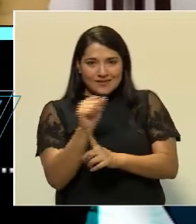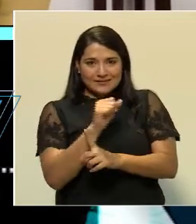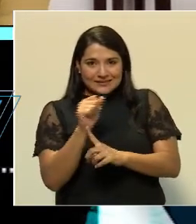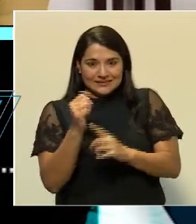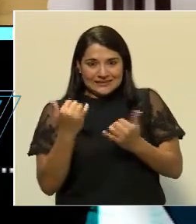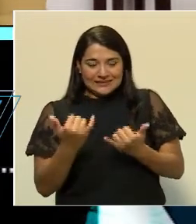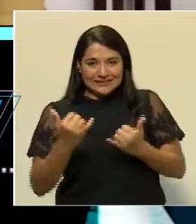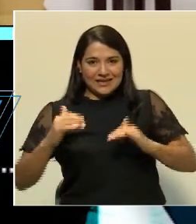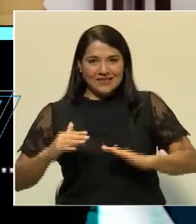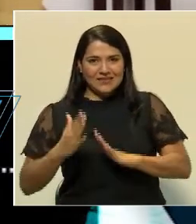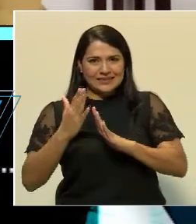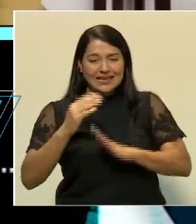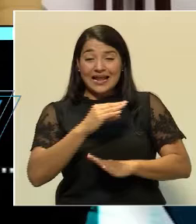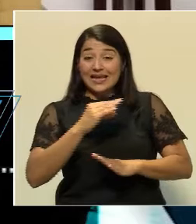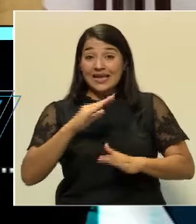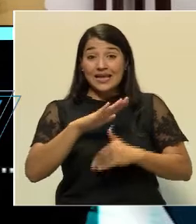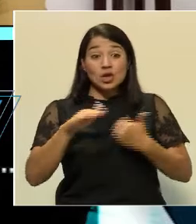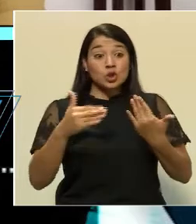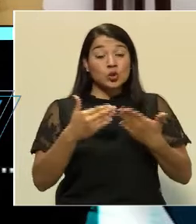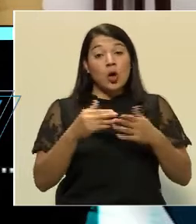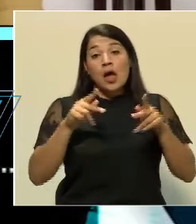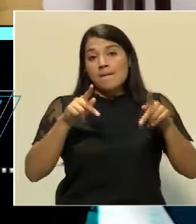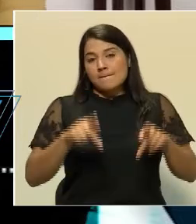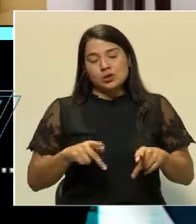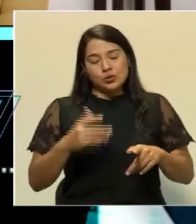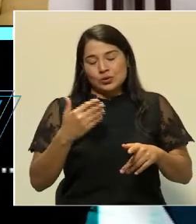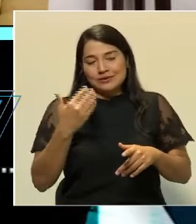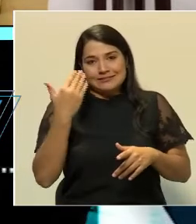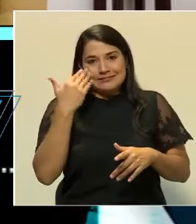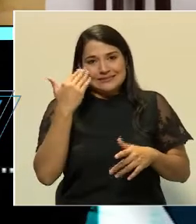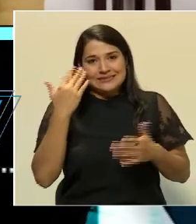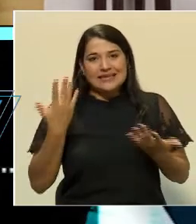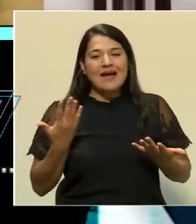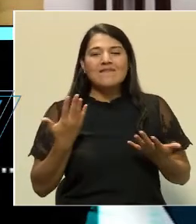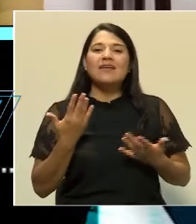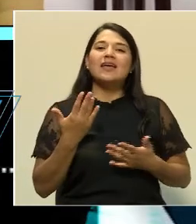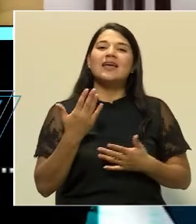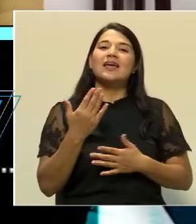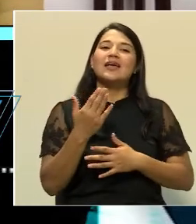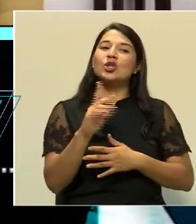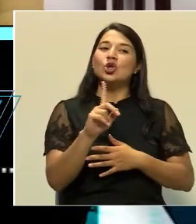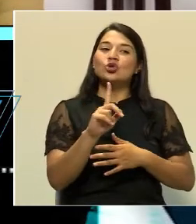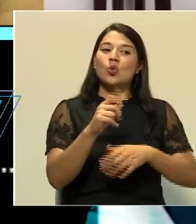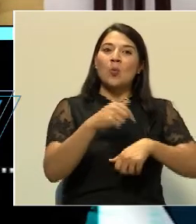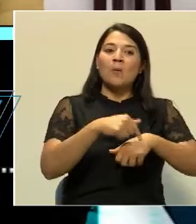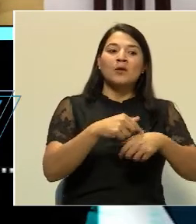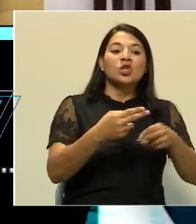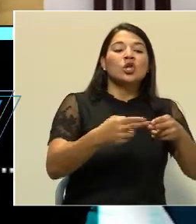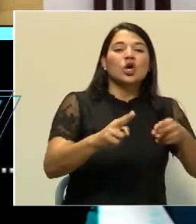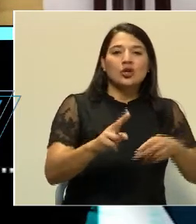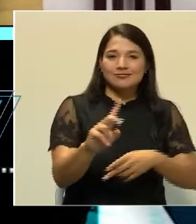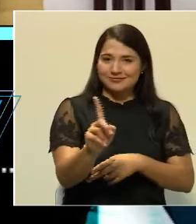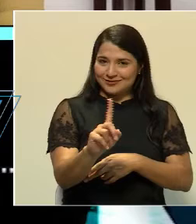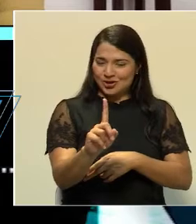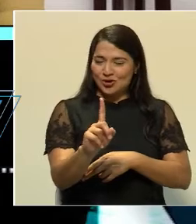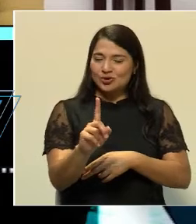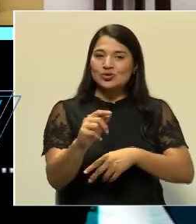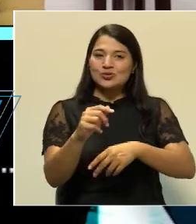además todo el mundo tiene la certeza de que no es un escenario transitorio, es un escenario que va a tener